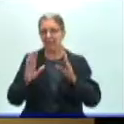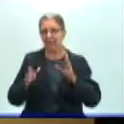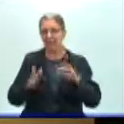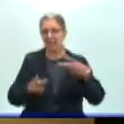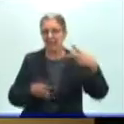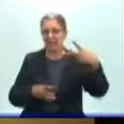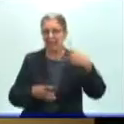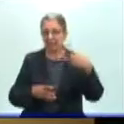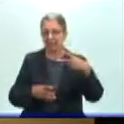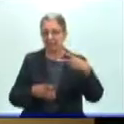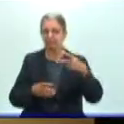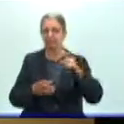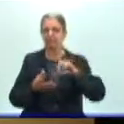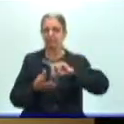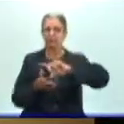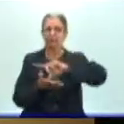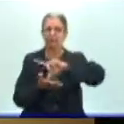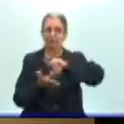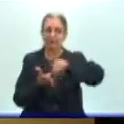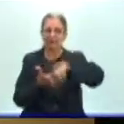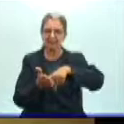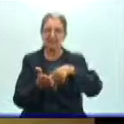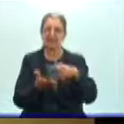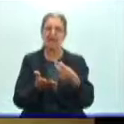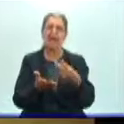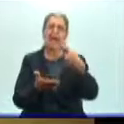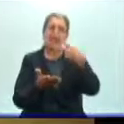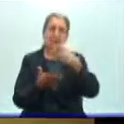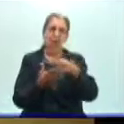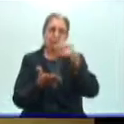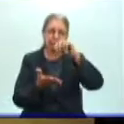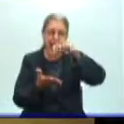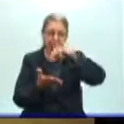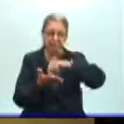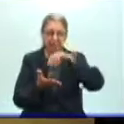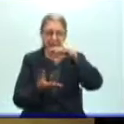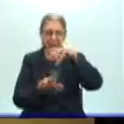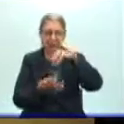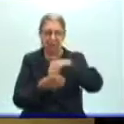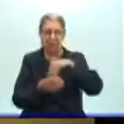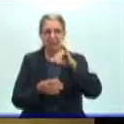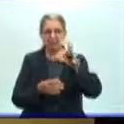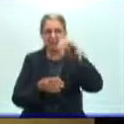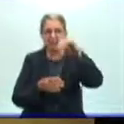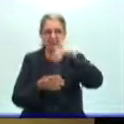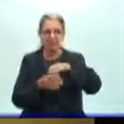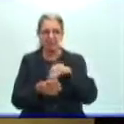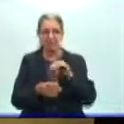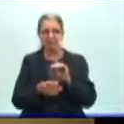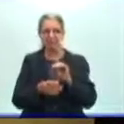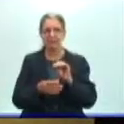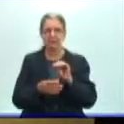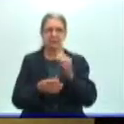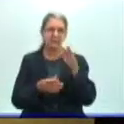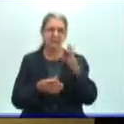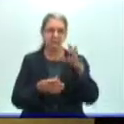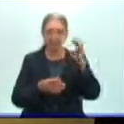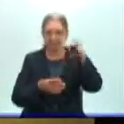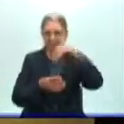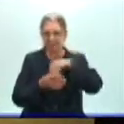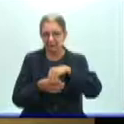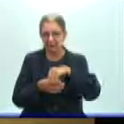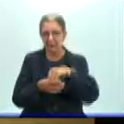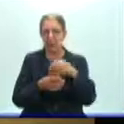la circunferencia, el ángulo central, el inscrito, el semi-inscrito, con sus arcos